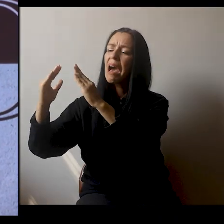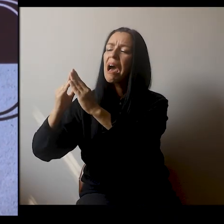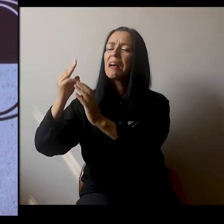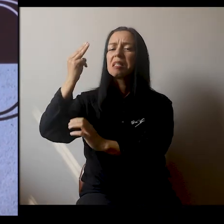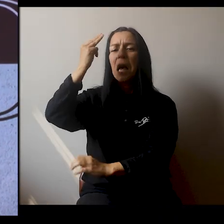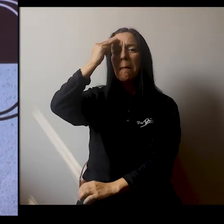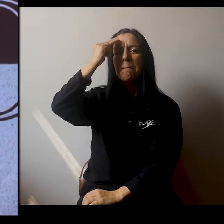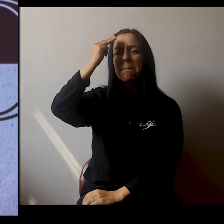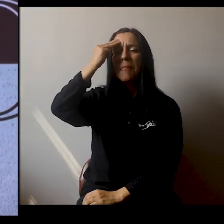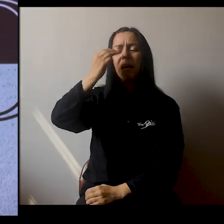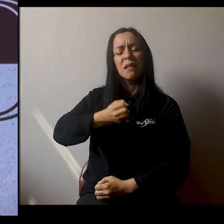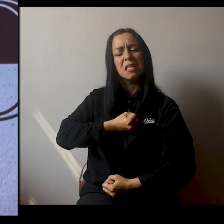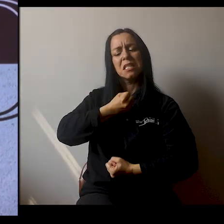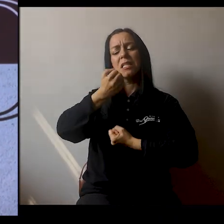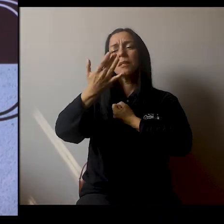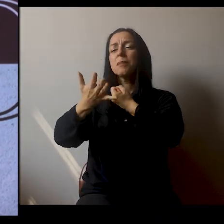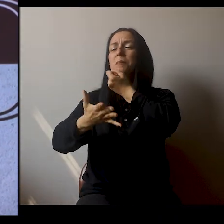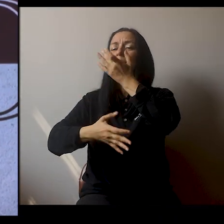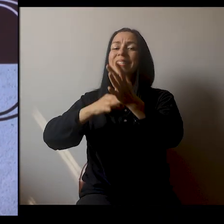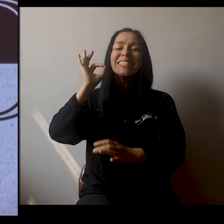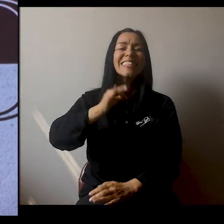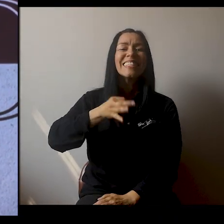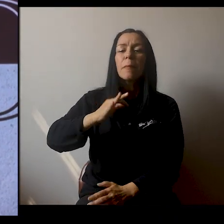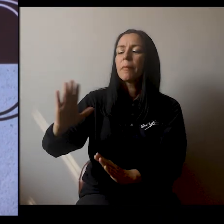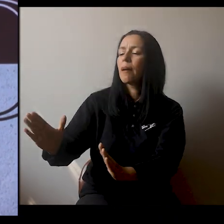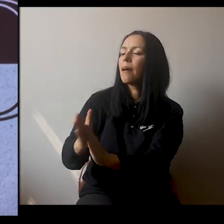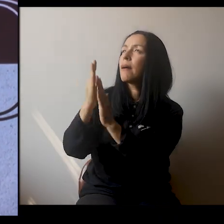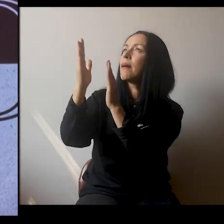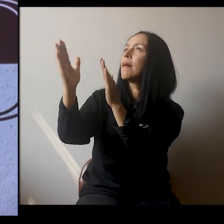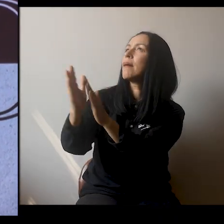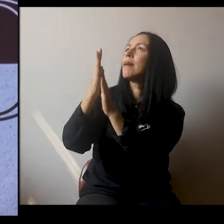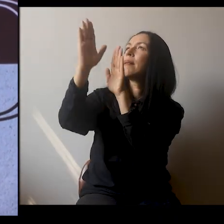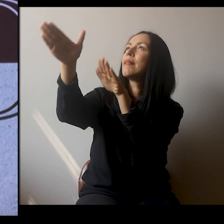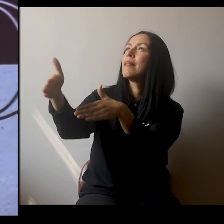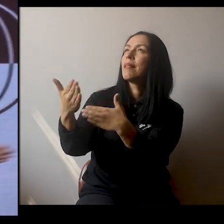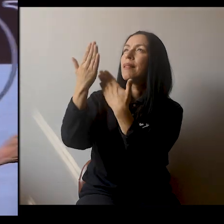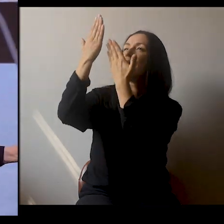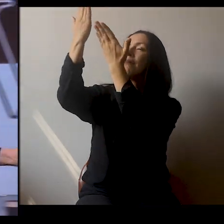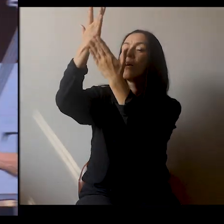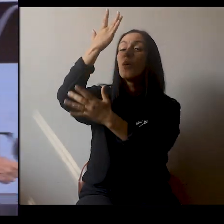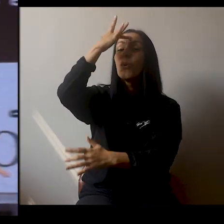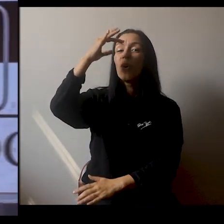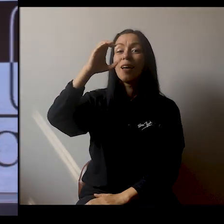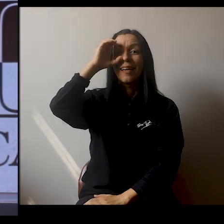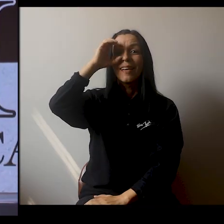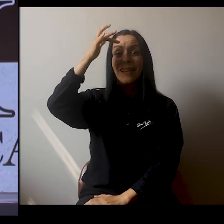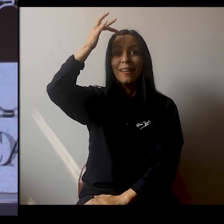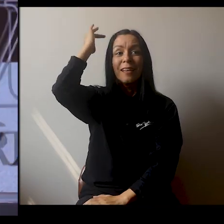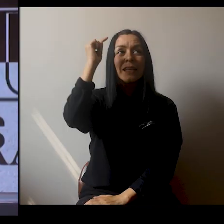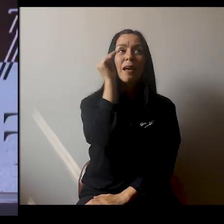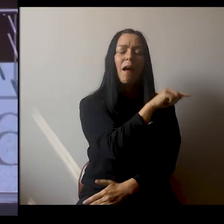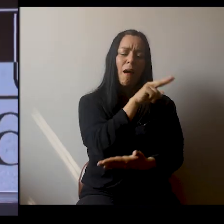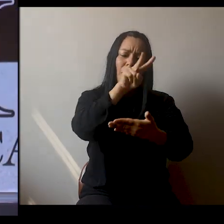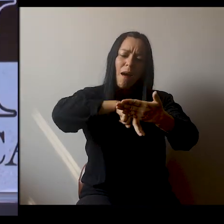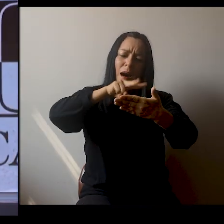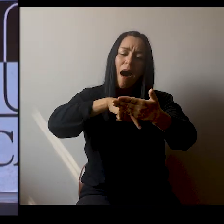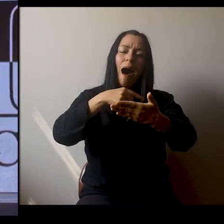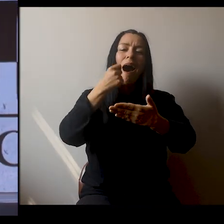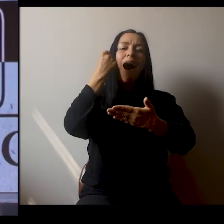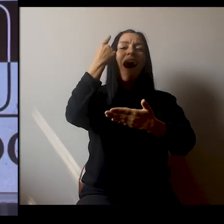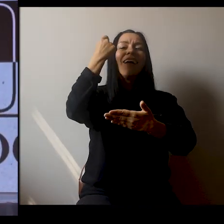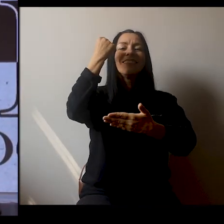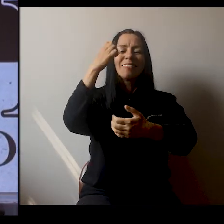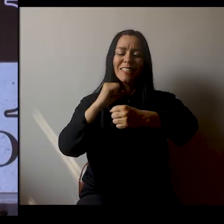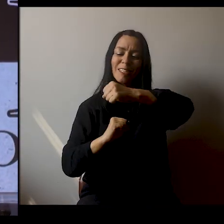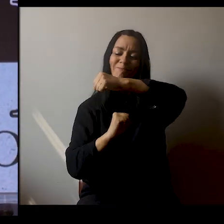la casa, en mi mente, en mis labios. ¿Por qué? Porque cuando yo entendí